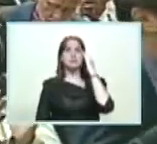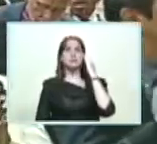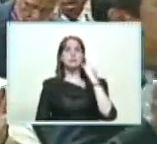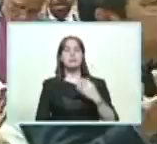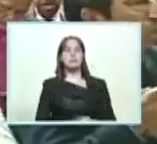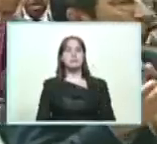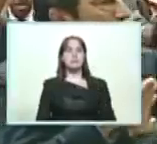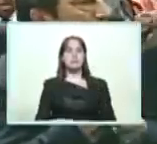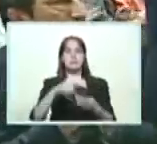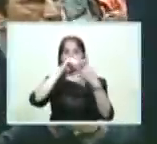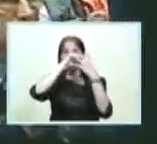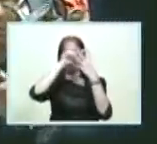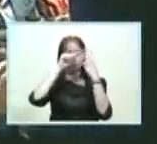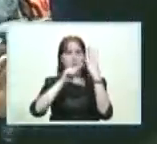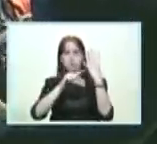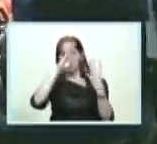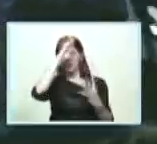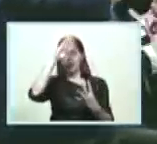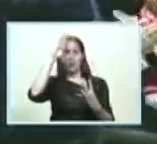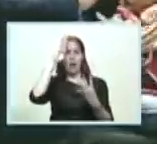Gerardo Márquez, Diosdado Cabello,